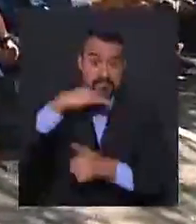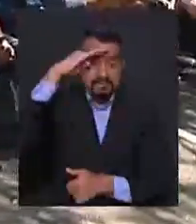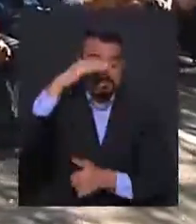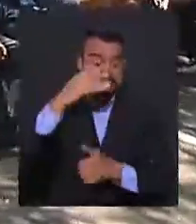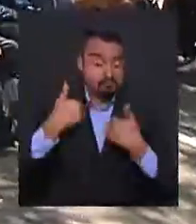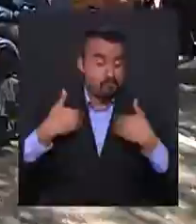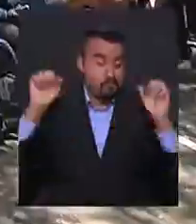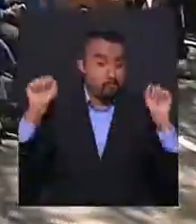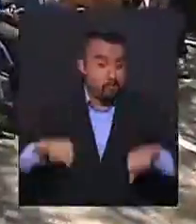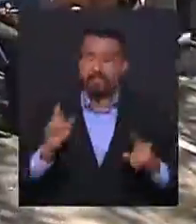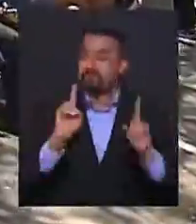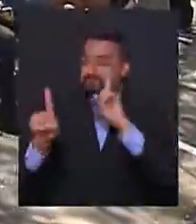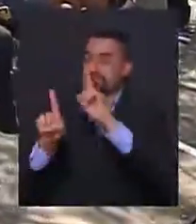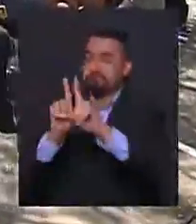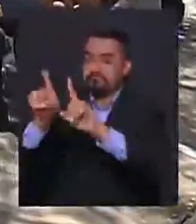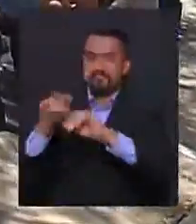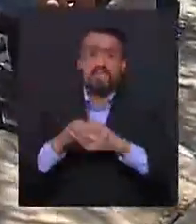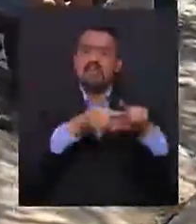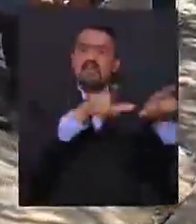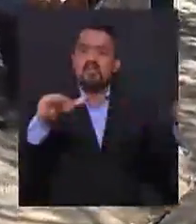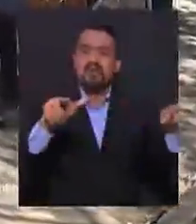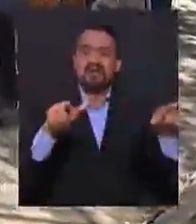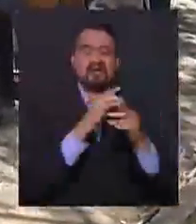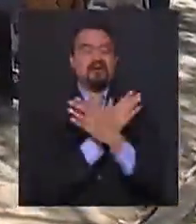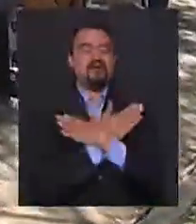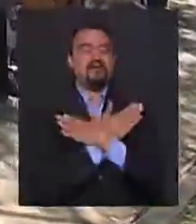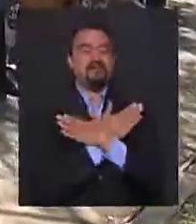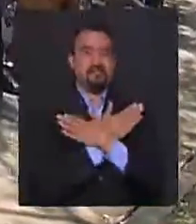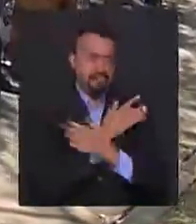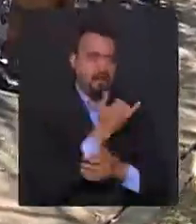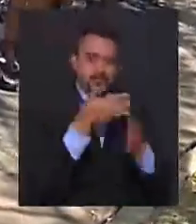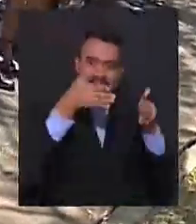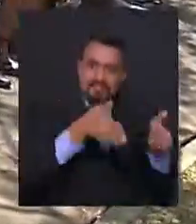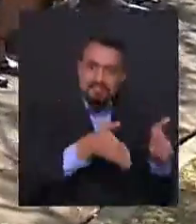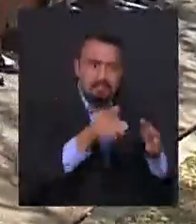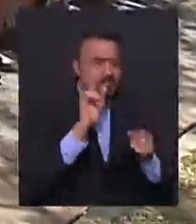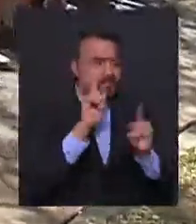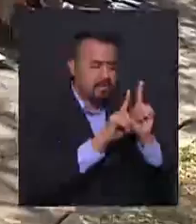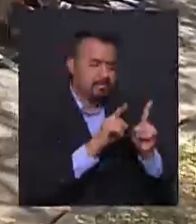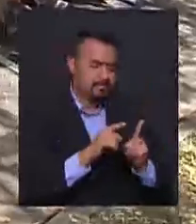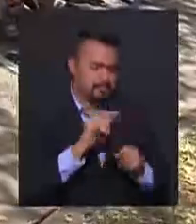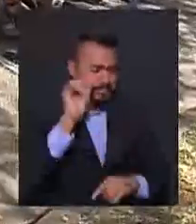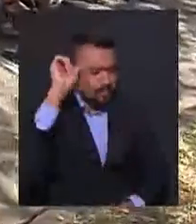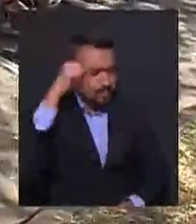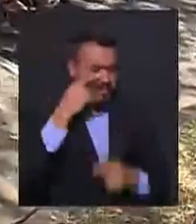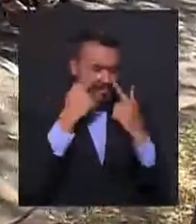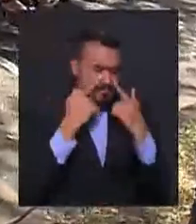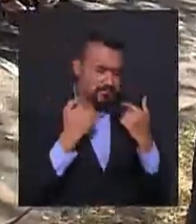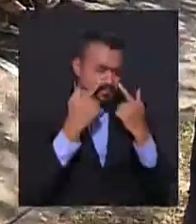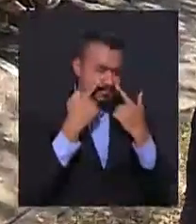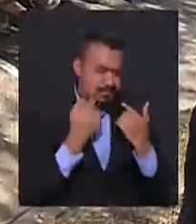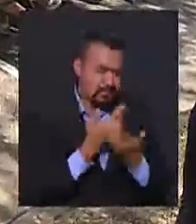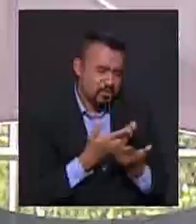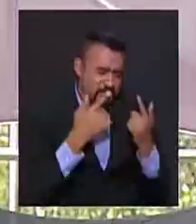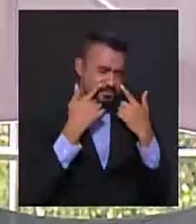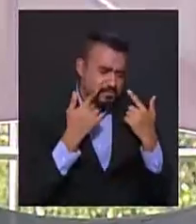los cementerios se llora la muerte, aquí se honrará la vida. Inflexión es el nombre de este memorial que propone